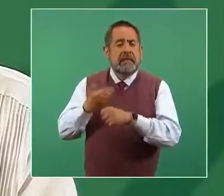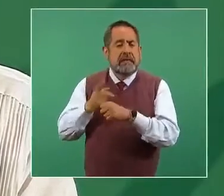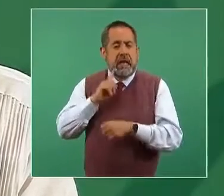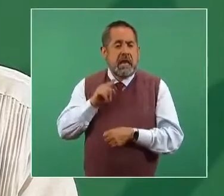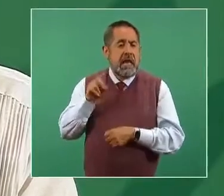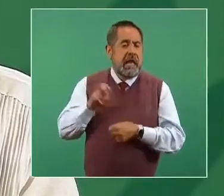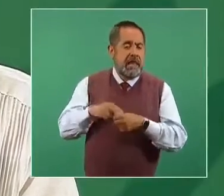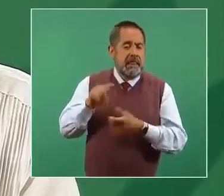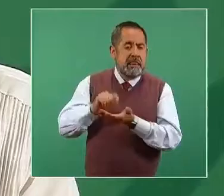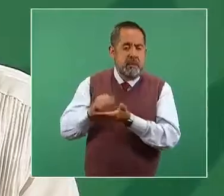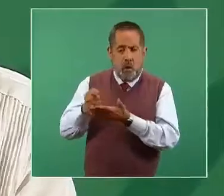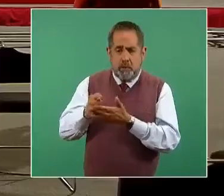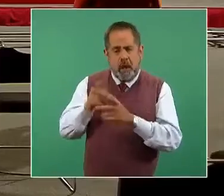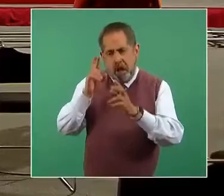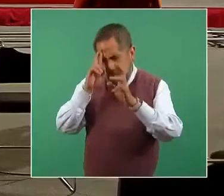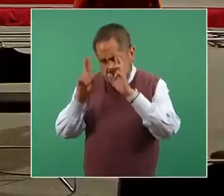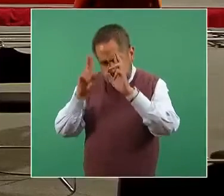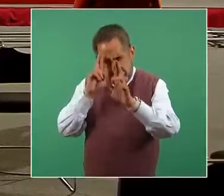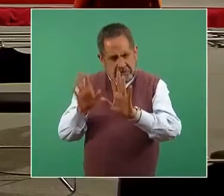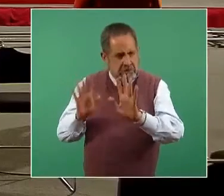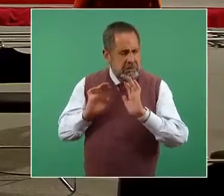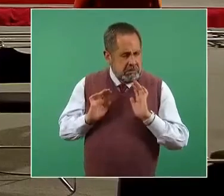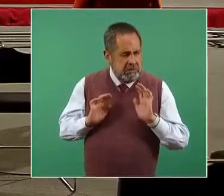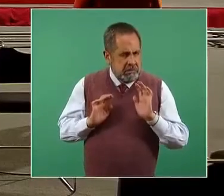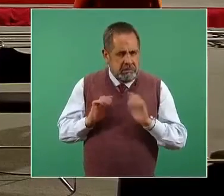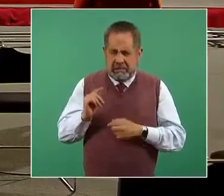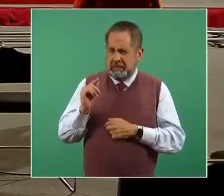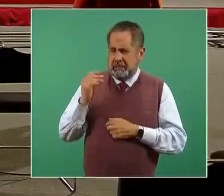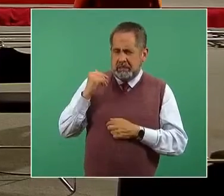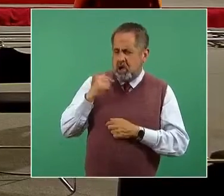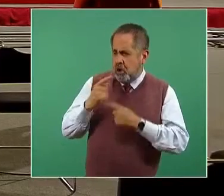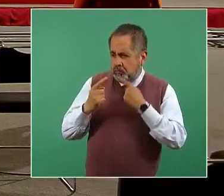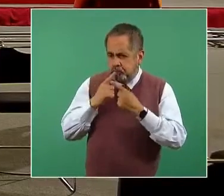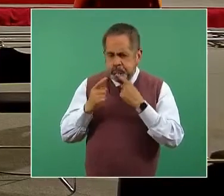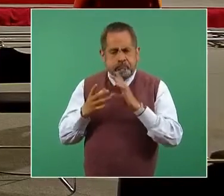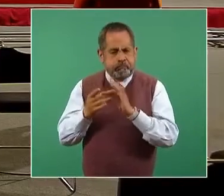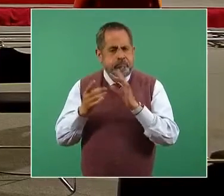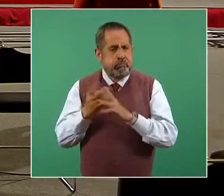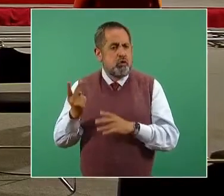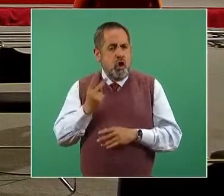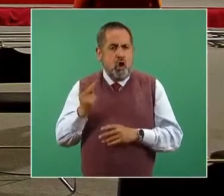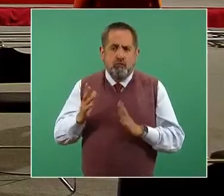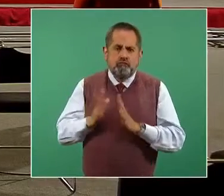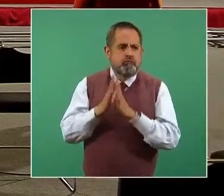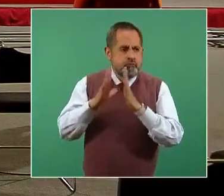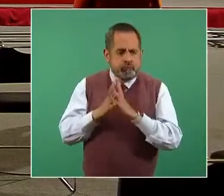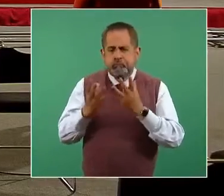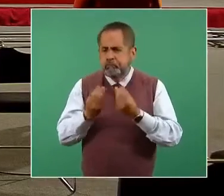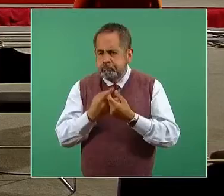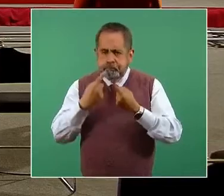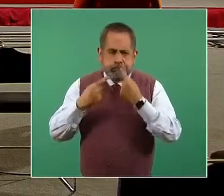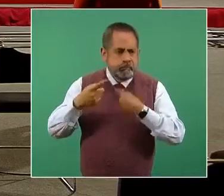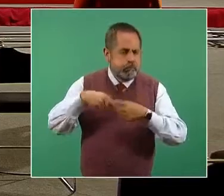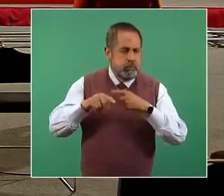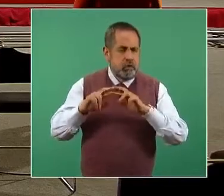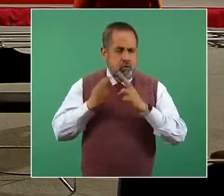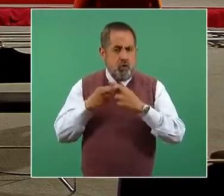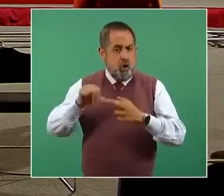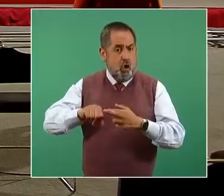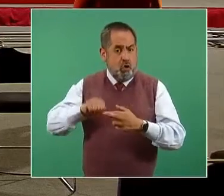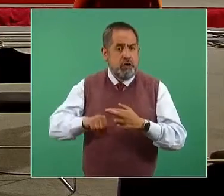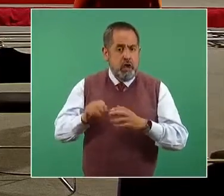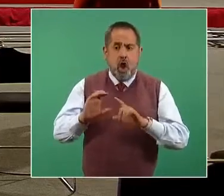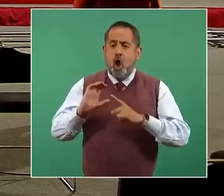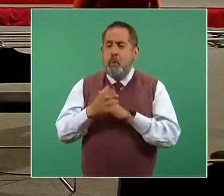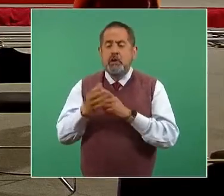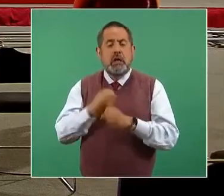Salud de Tamaulipas. Les respetamos mucho. Acabamos de tener participaron activamente en la reunión de hoy de la Comisión